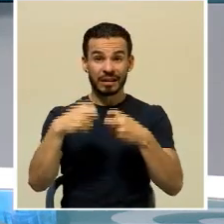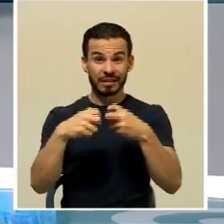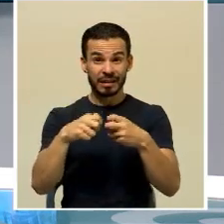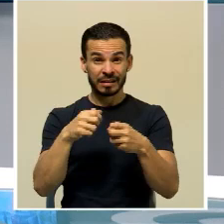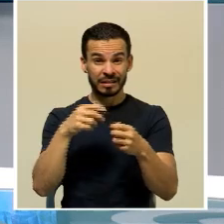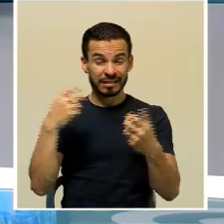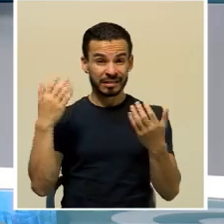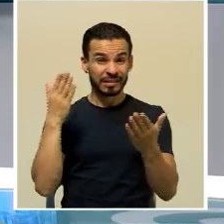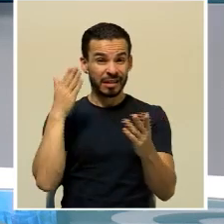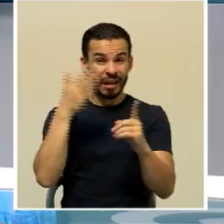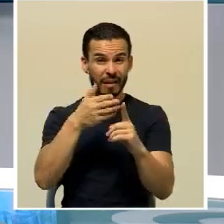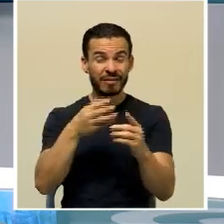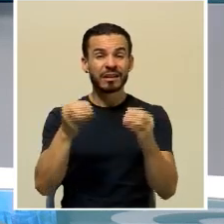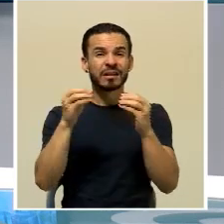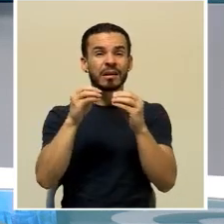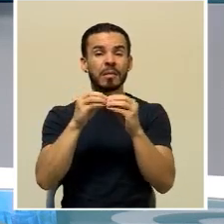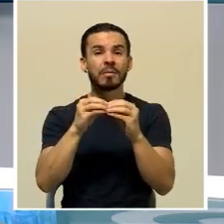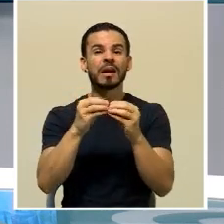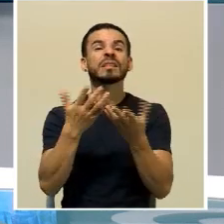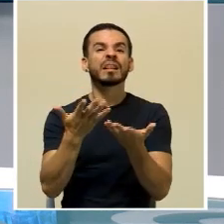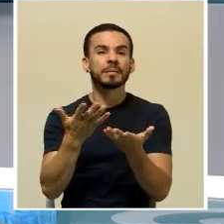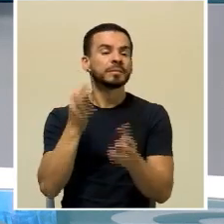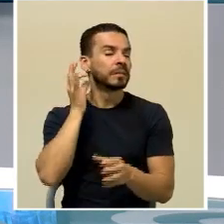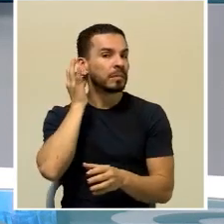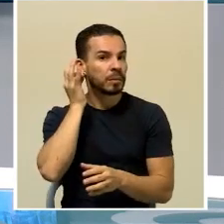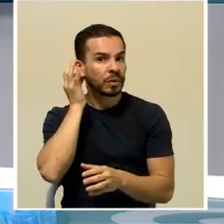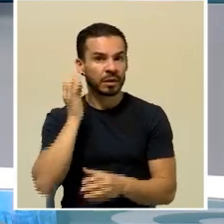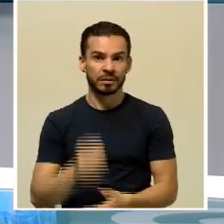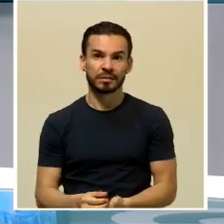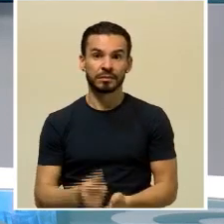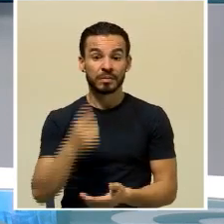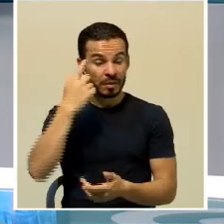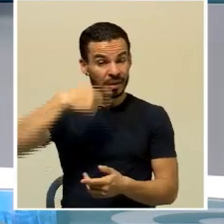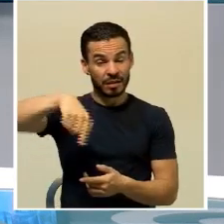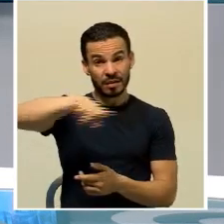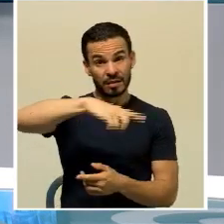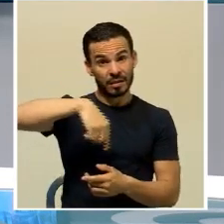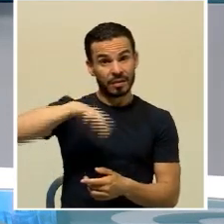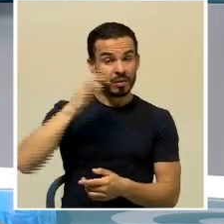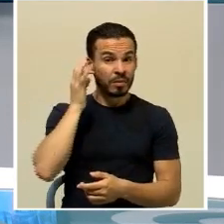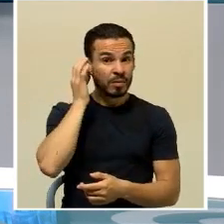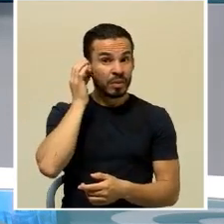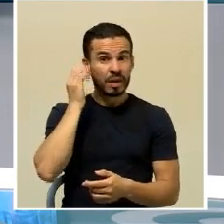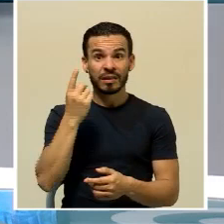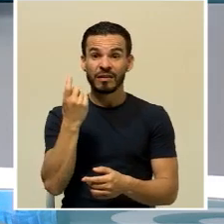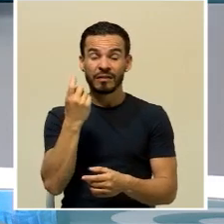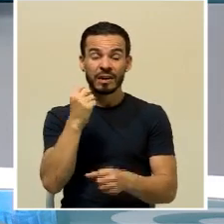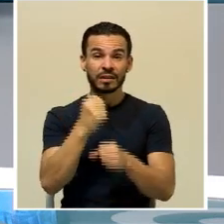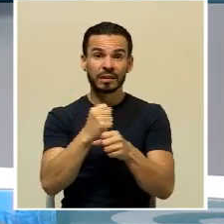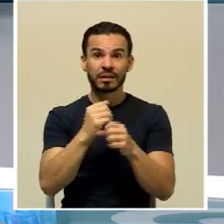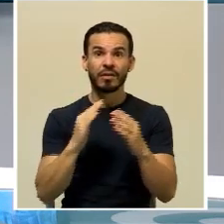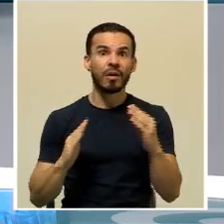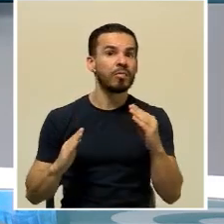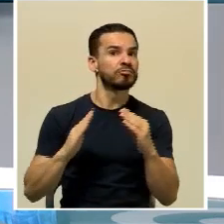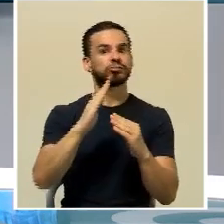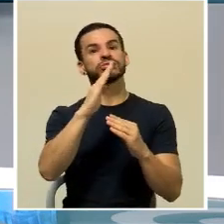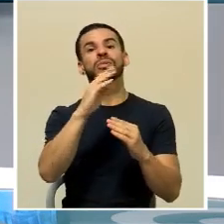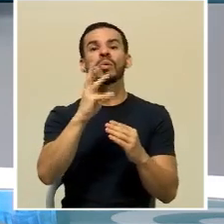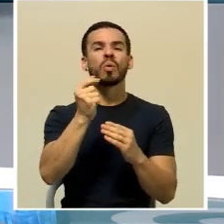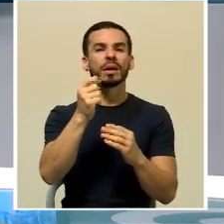es especialmente severa con las mujeres, ya que entre ellas el desempleo sube al